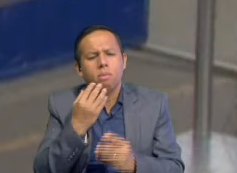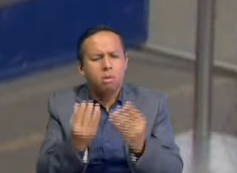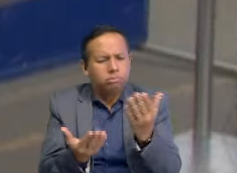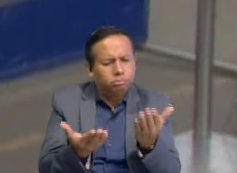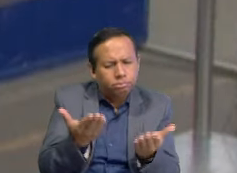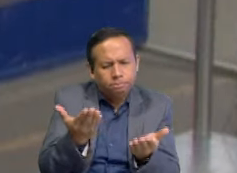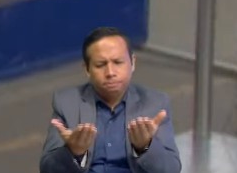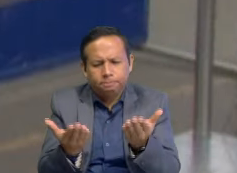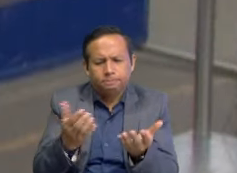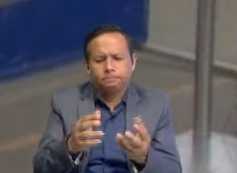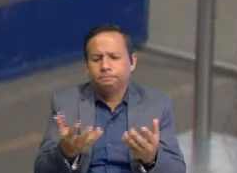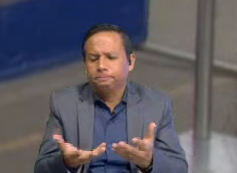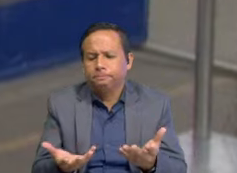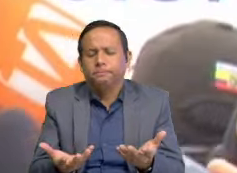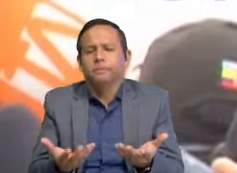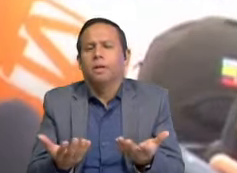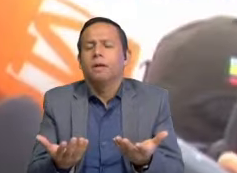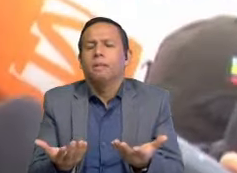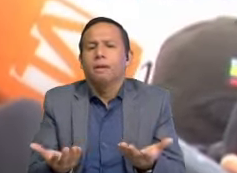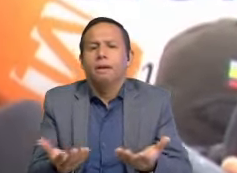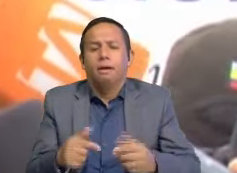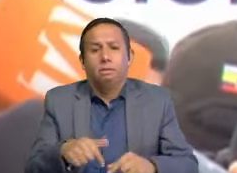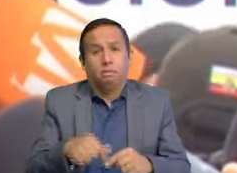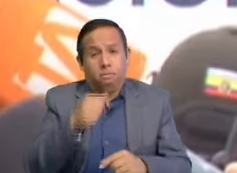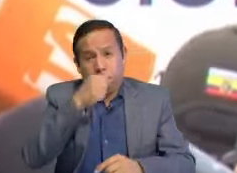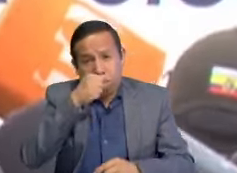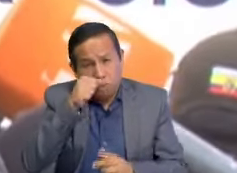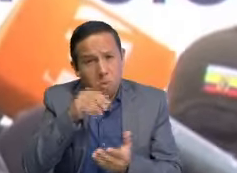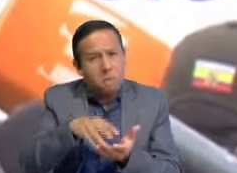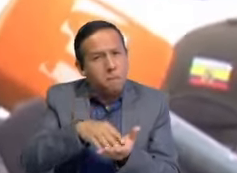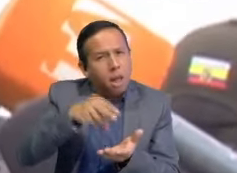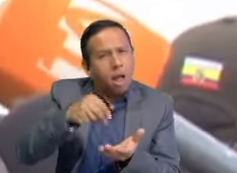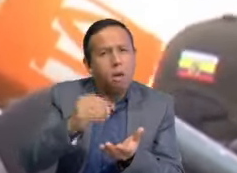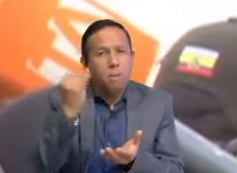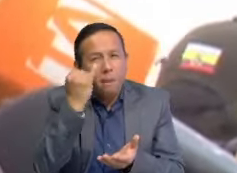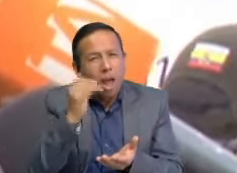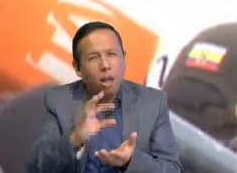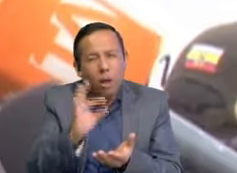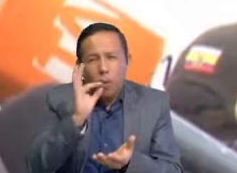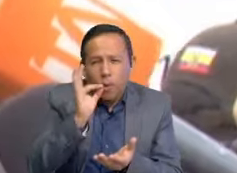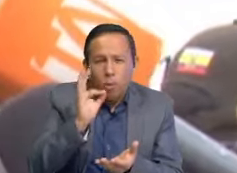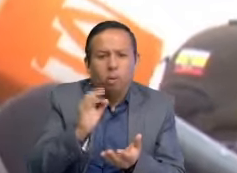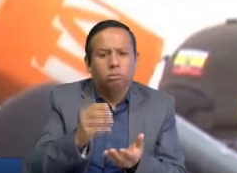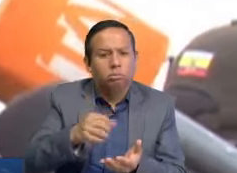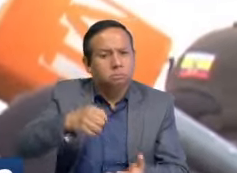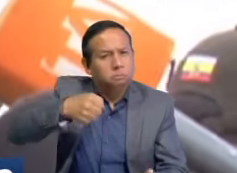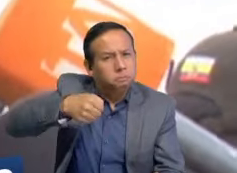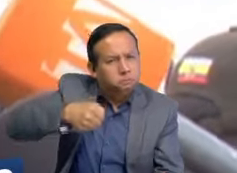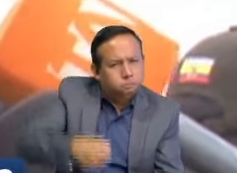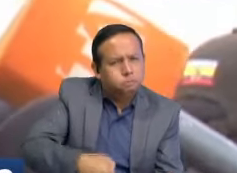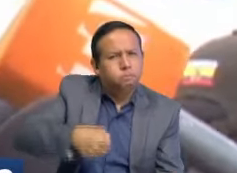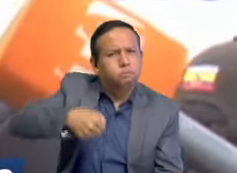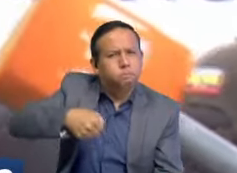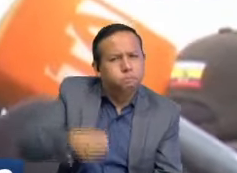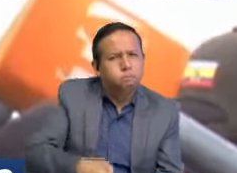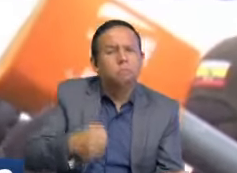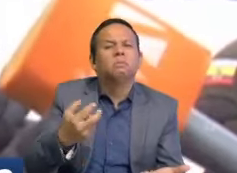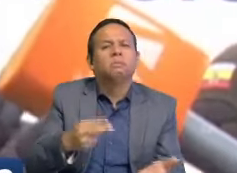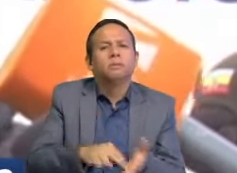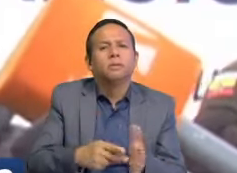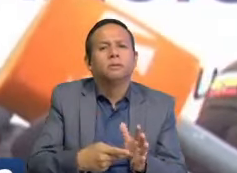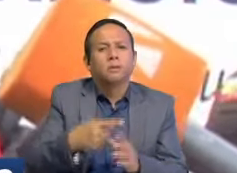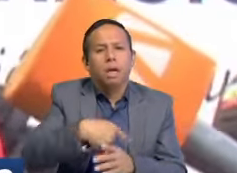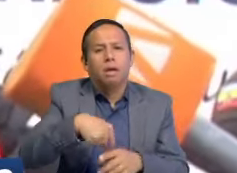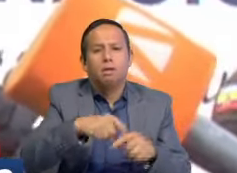una de estas de aquí, pero tenemos heroína, cocaína, marihuana, tenemos prensadoras donde utilizan para